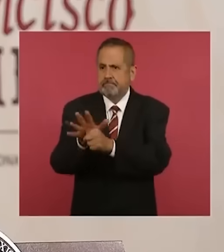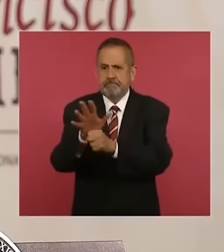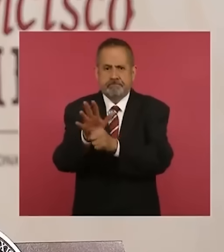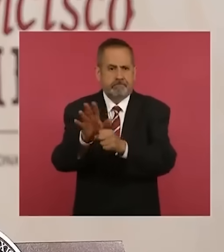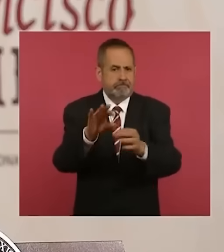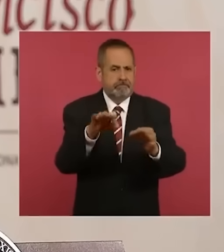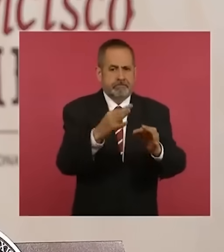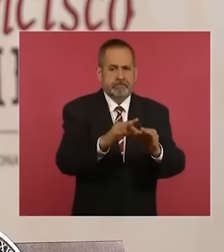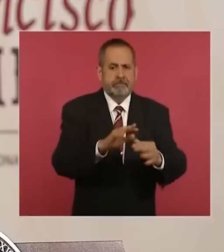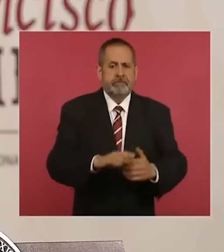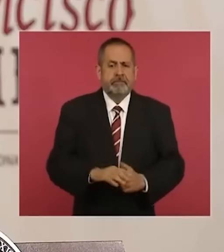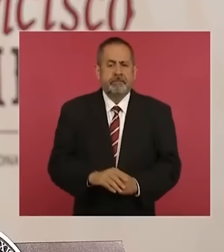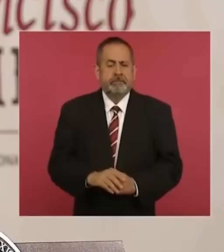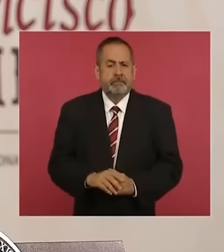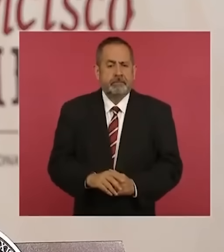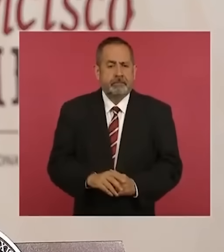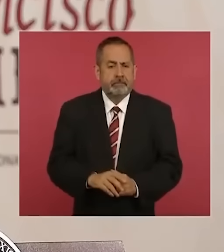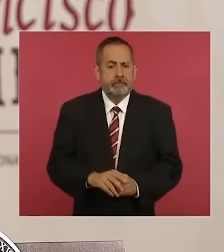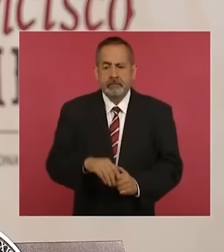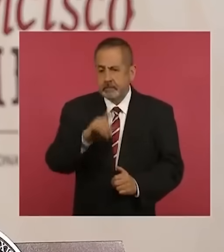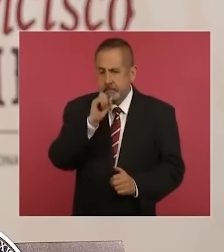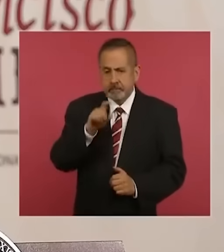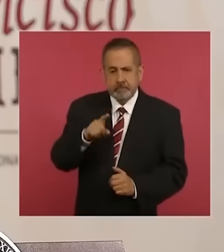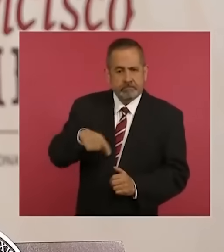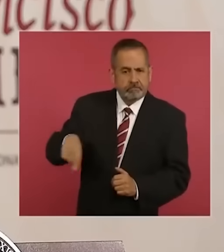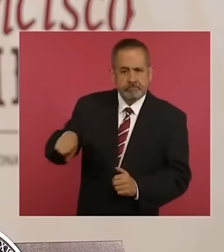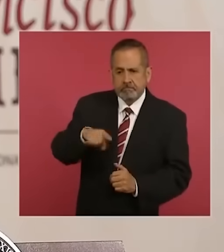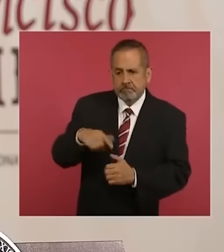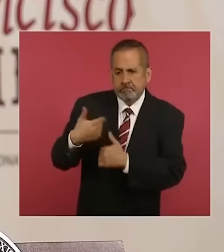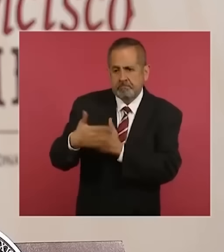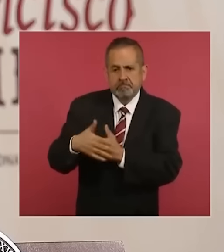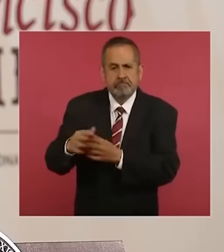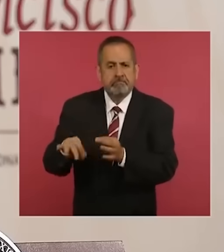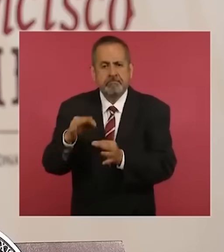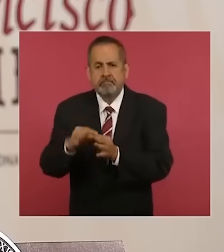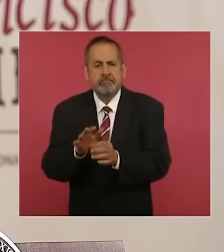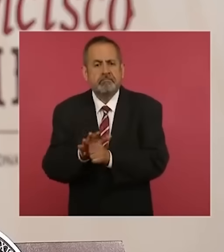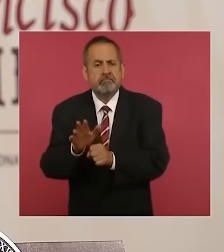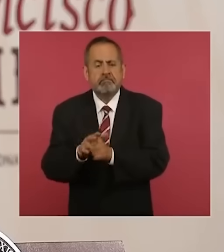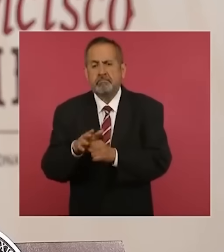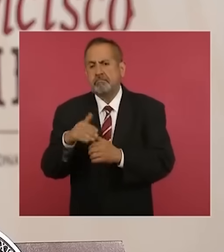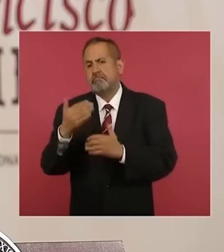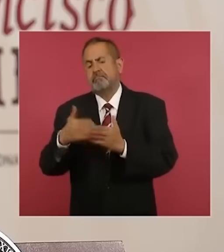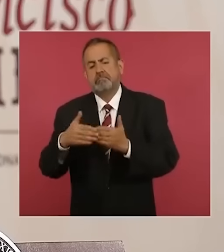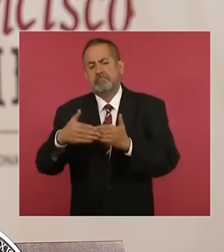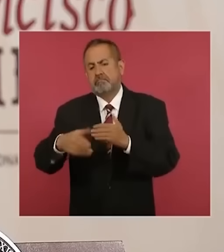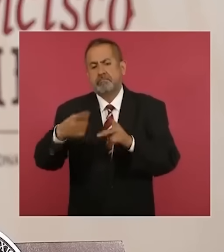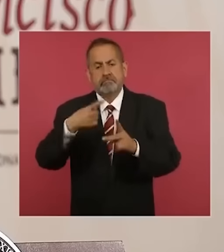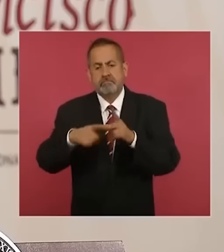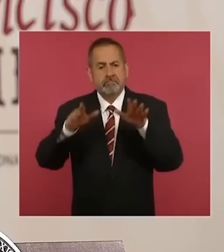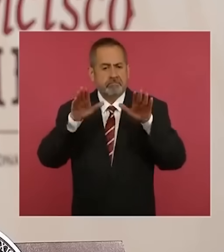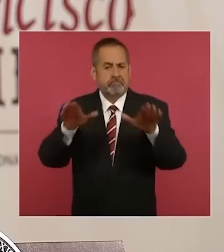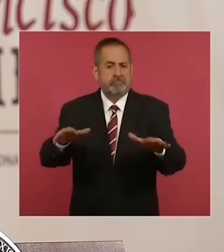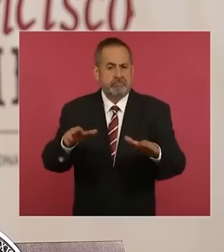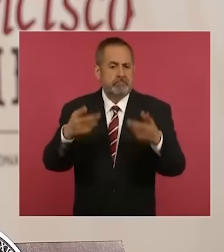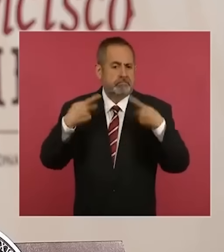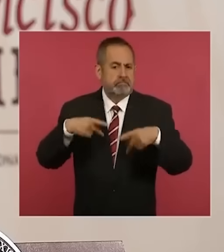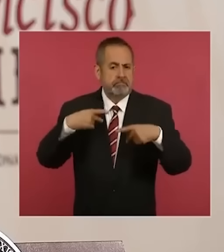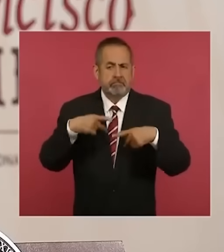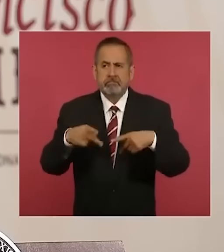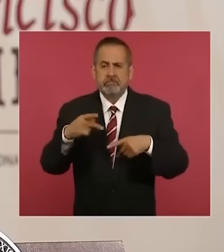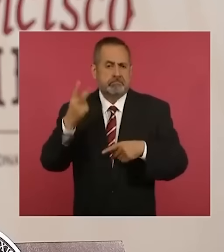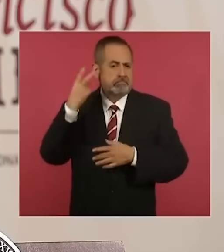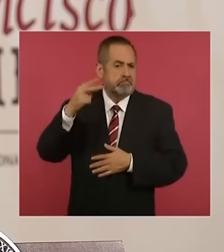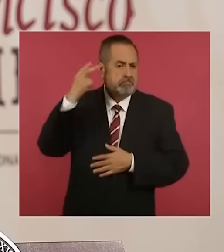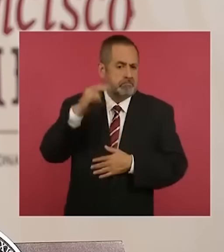En cuanto a ello, las ayudas a la navegación estarán listas para las primeras operaciones de aviación comercial el día